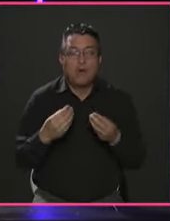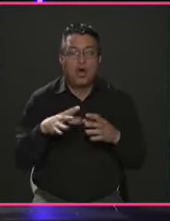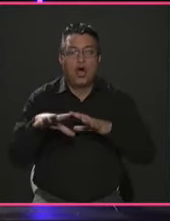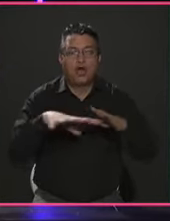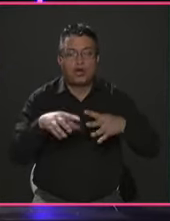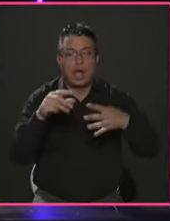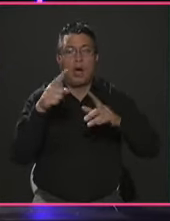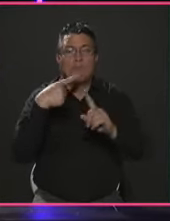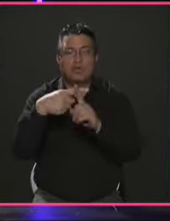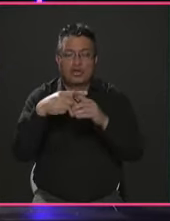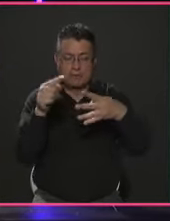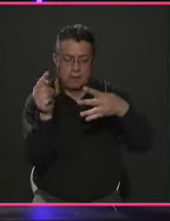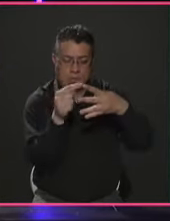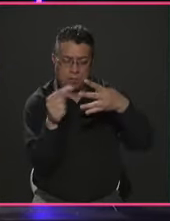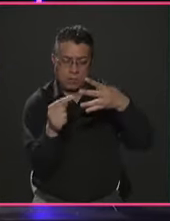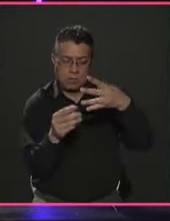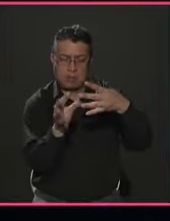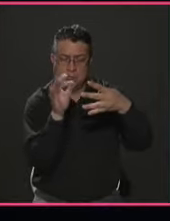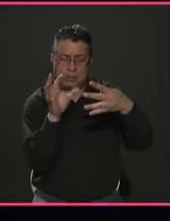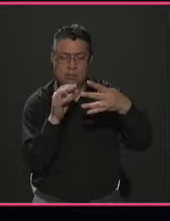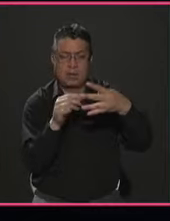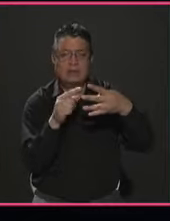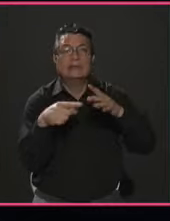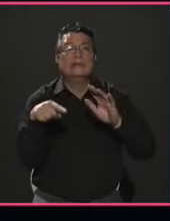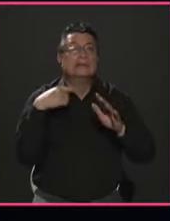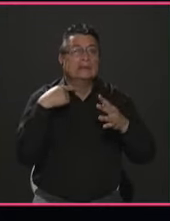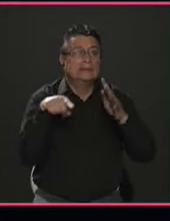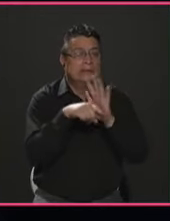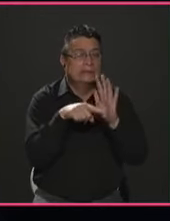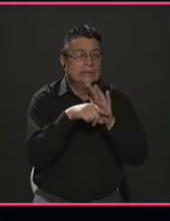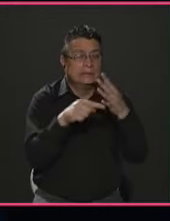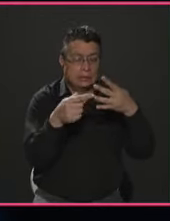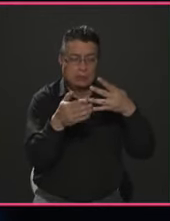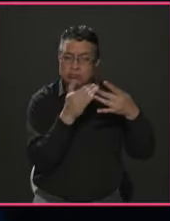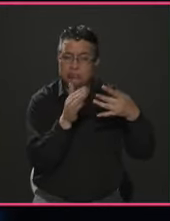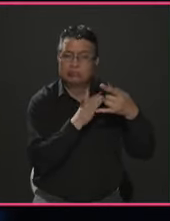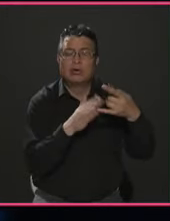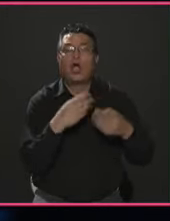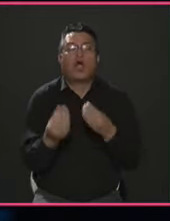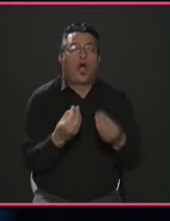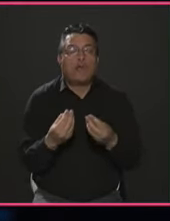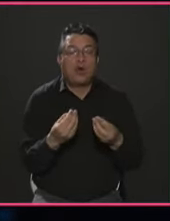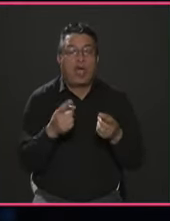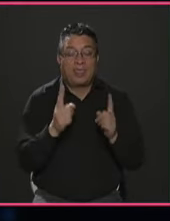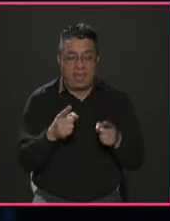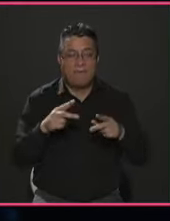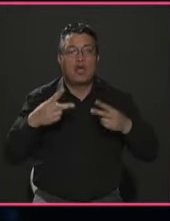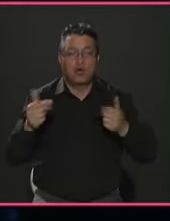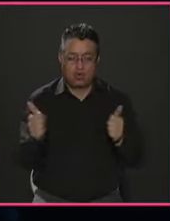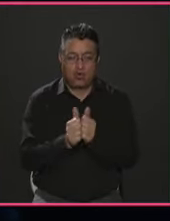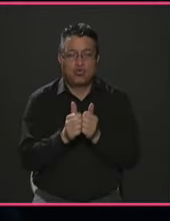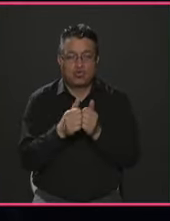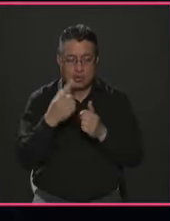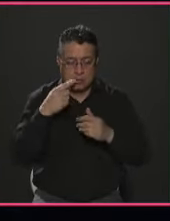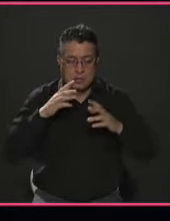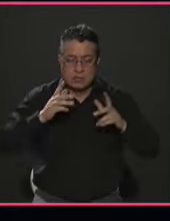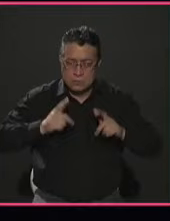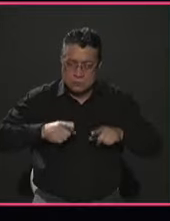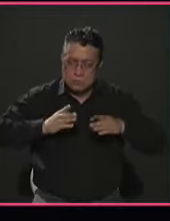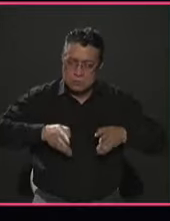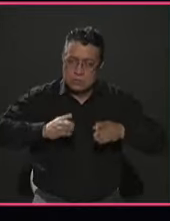positivos y atenuar los riesgos existenciales bueno tenemos que caminar juntos para establecer criterios